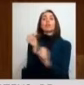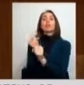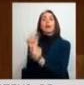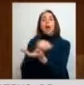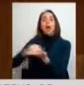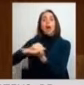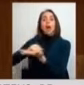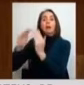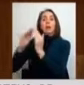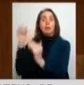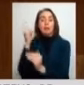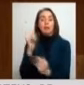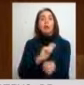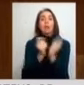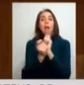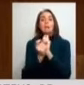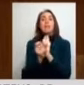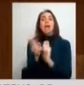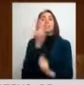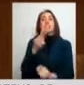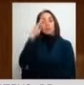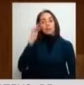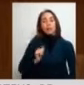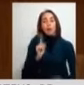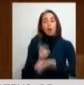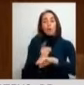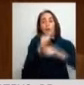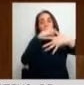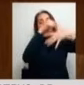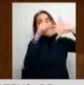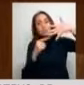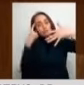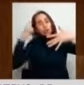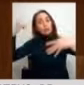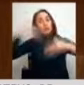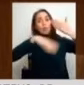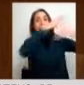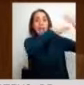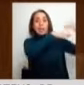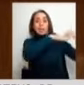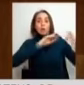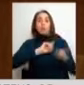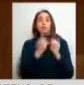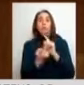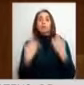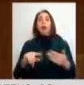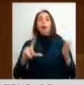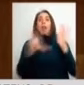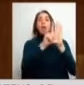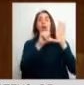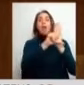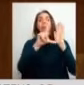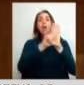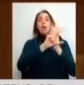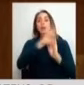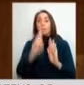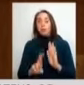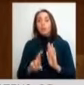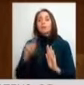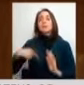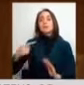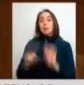militar obligatorio hoy esos sueños se han transformado la mayoría en leyes de la república a pesar del constante rechazo de algunos